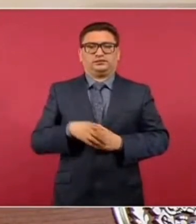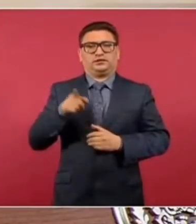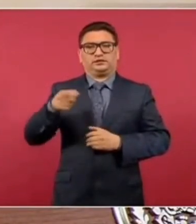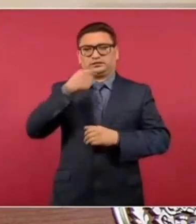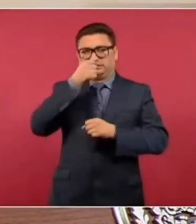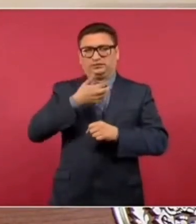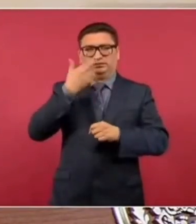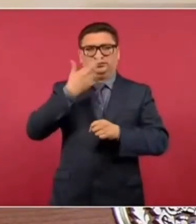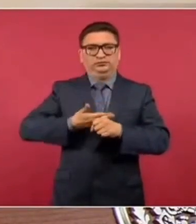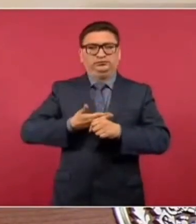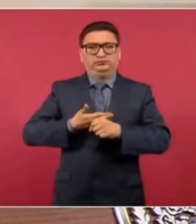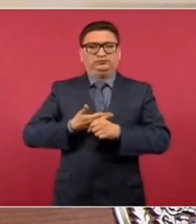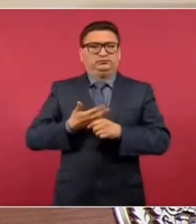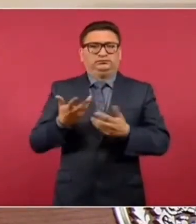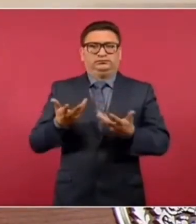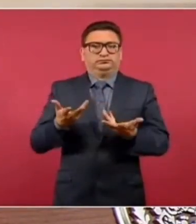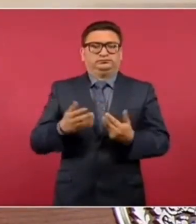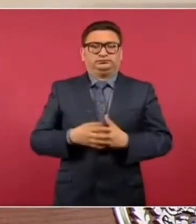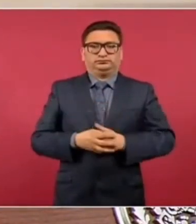secretaría